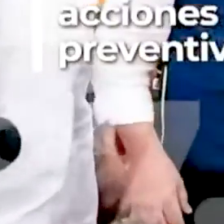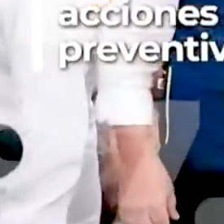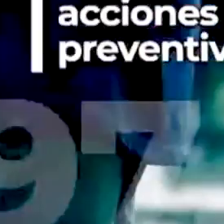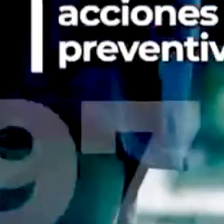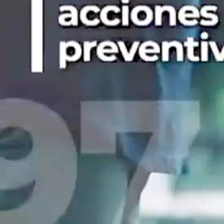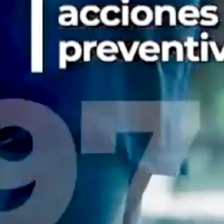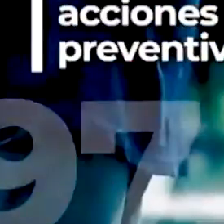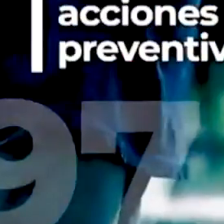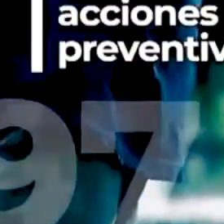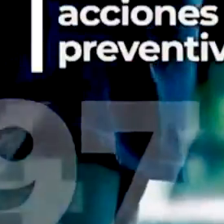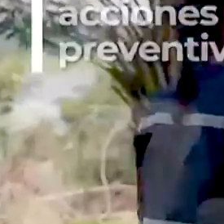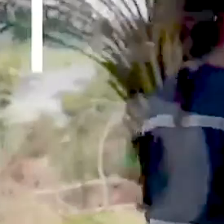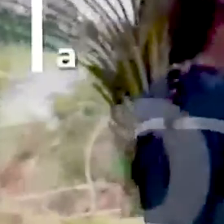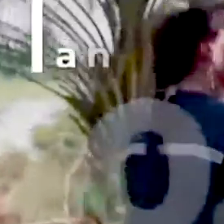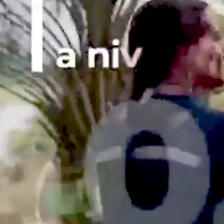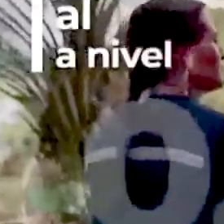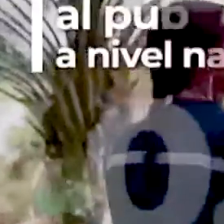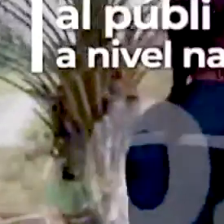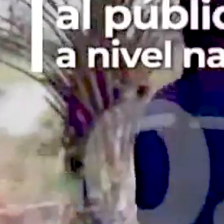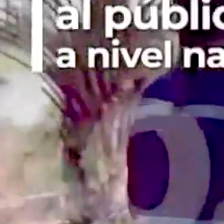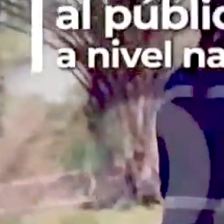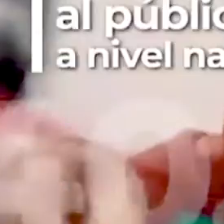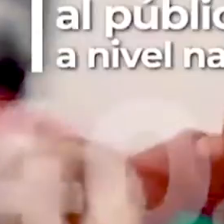97.240 acciones preventivas y dio